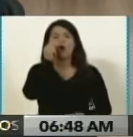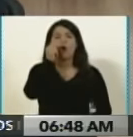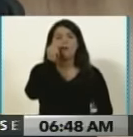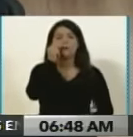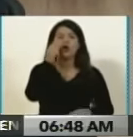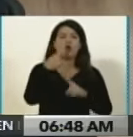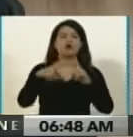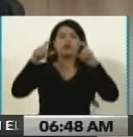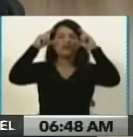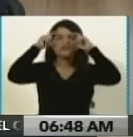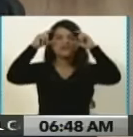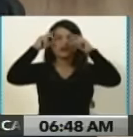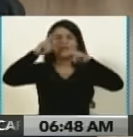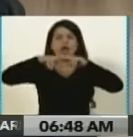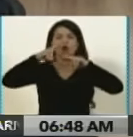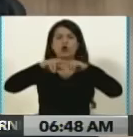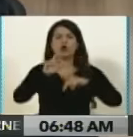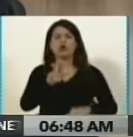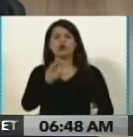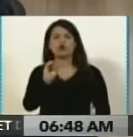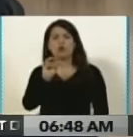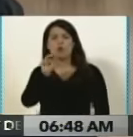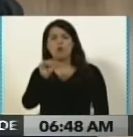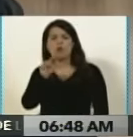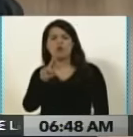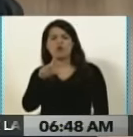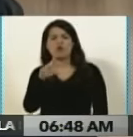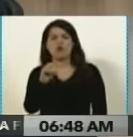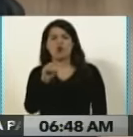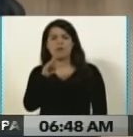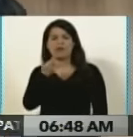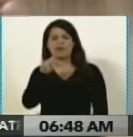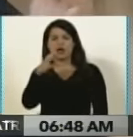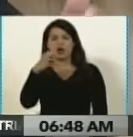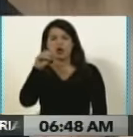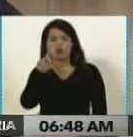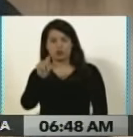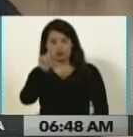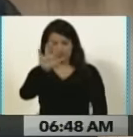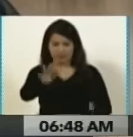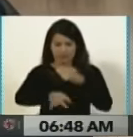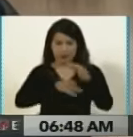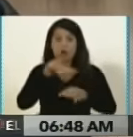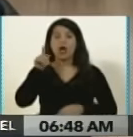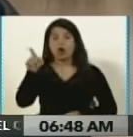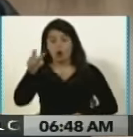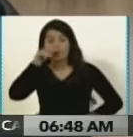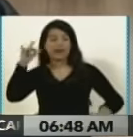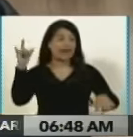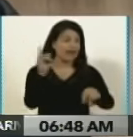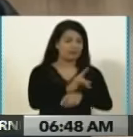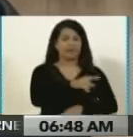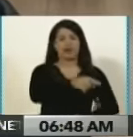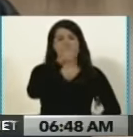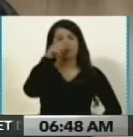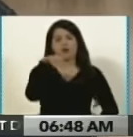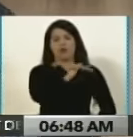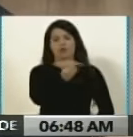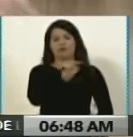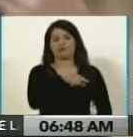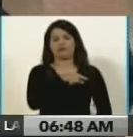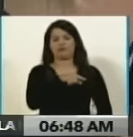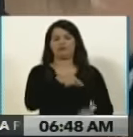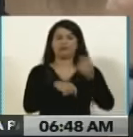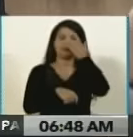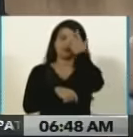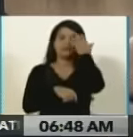¿no? Porque Rómulo Betancur había traicionado ya la causa popular, ¿no? Y él se